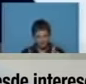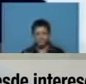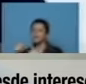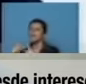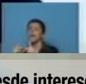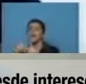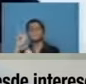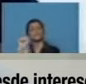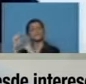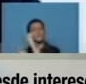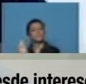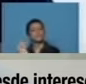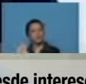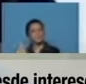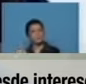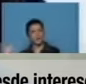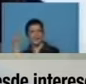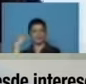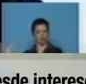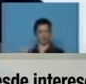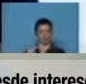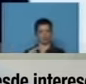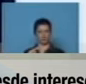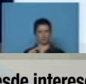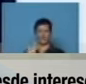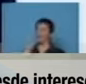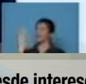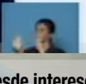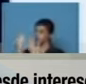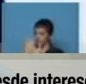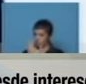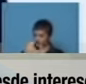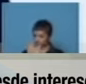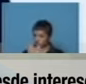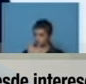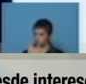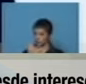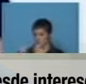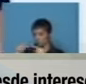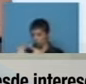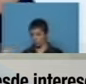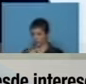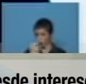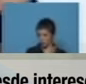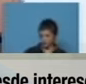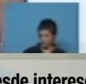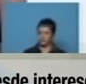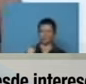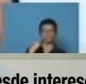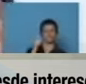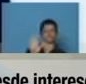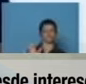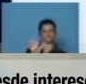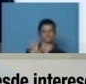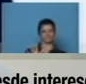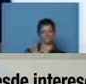de empresarios en candidatos a ministros de los opositores, uno advierte entonces